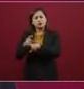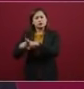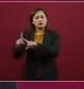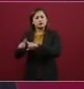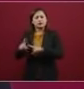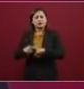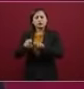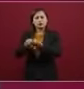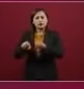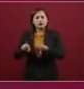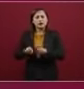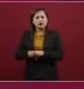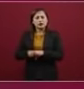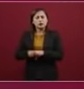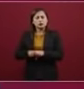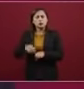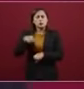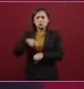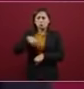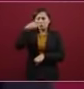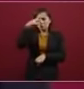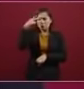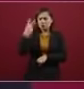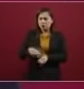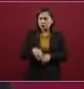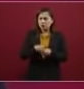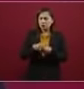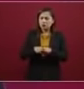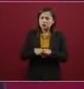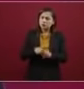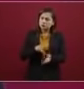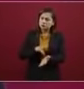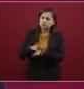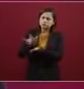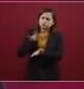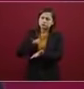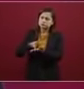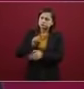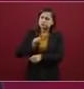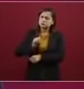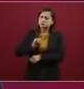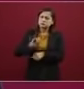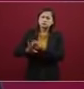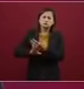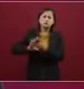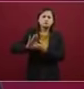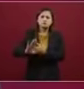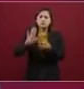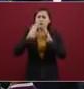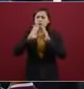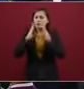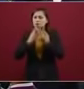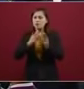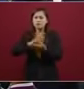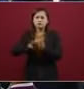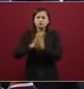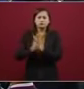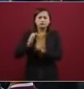las instancias mexicanas en el ámbito del combate al crimen organizado